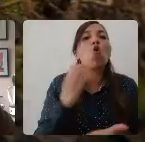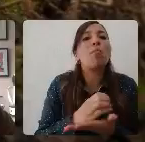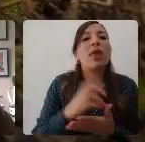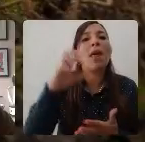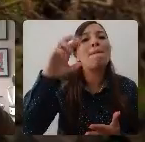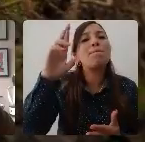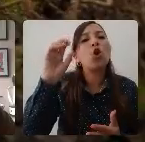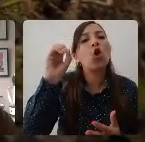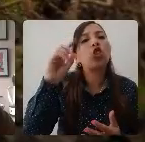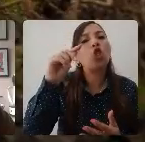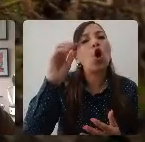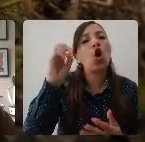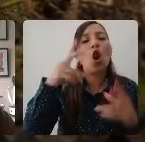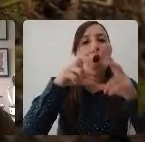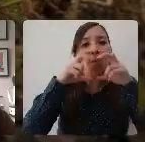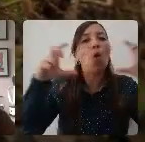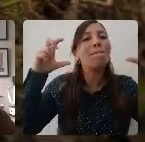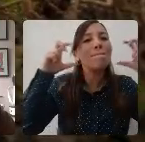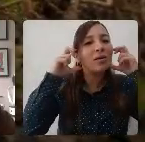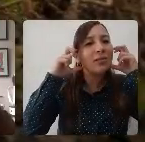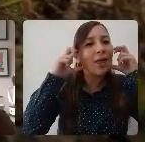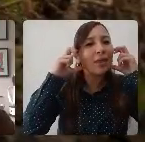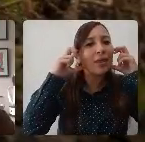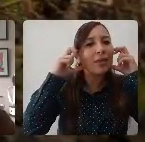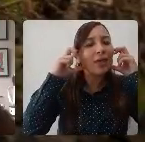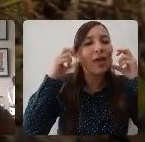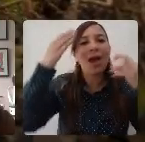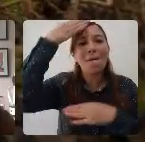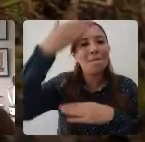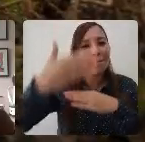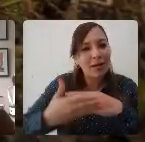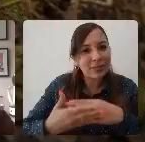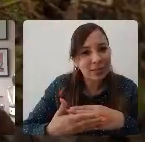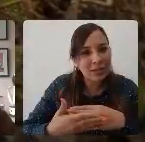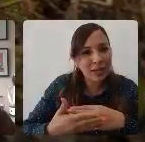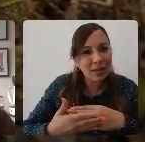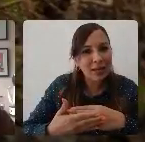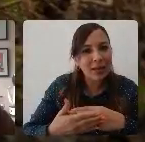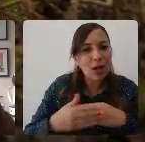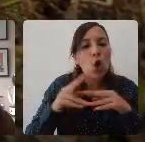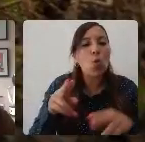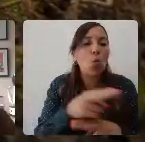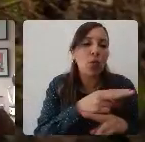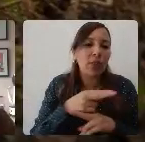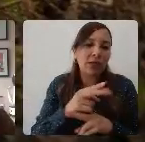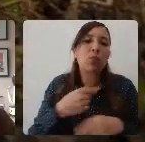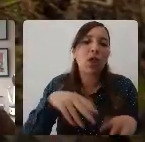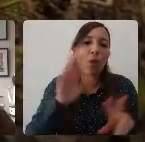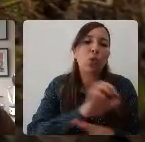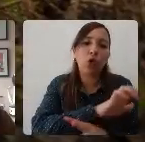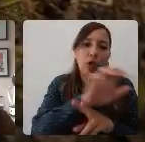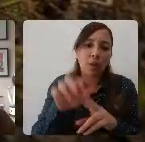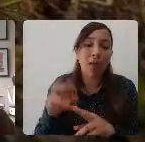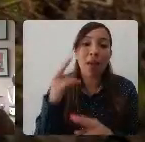diversas oportunidades porque han aparecido promociones tanto destinos locales como así nos internacionales y buscan tours